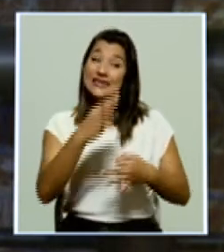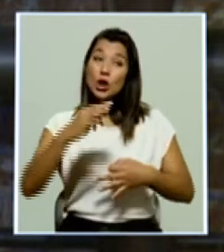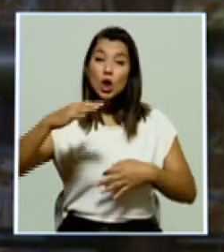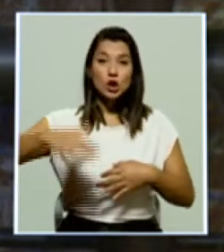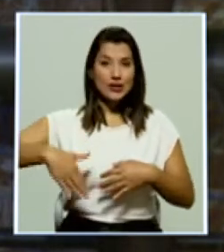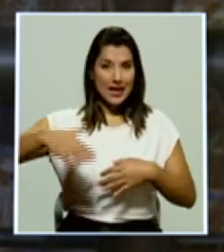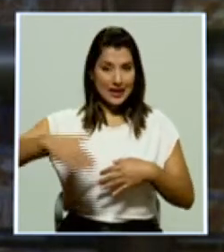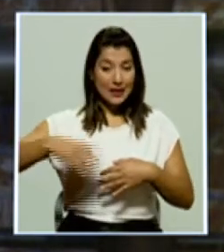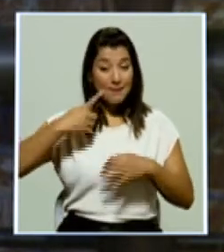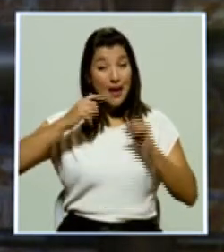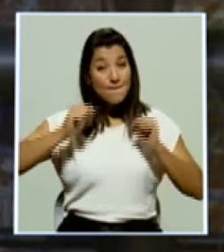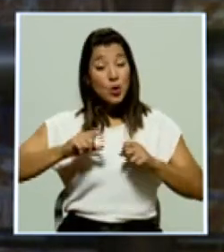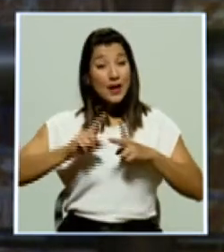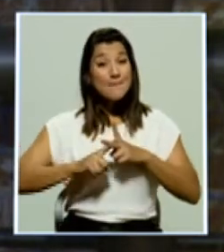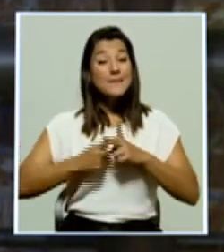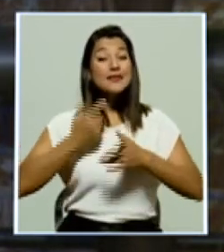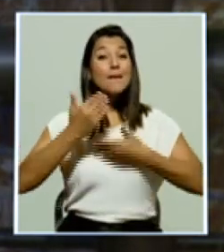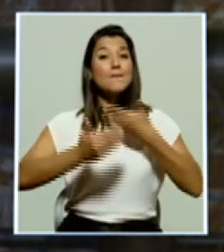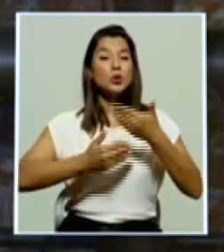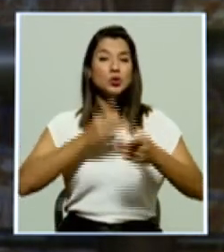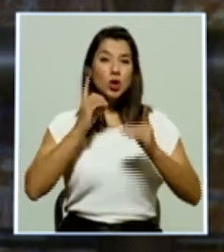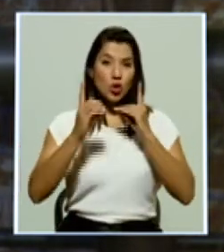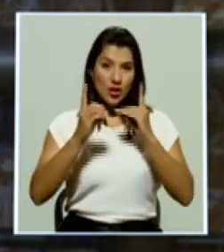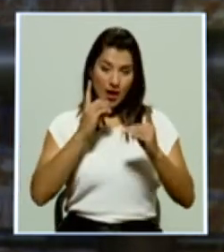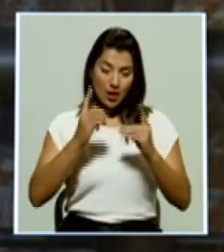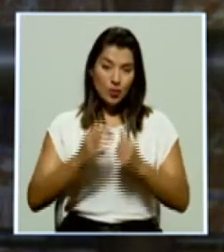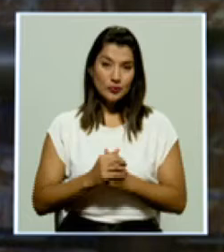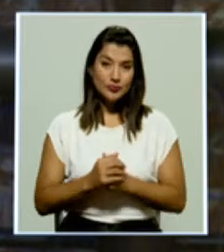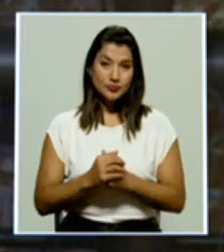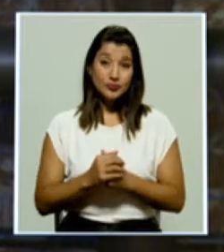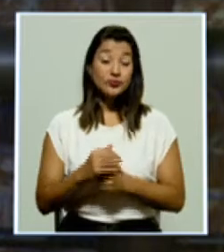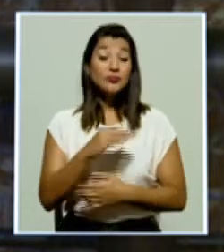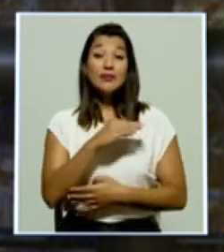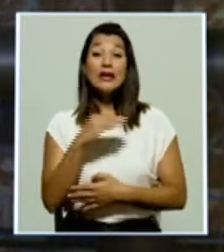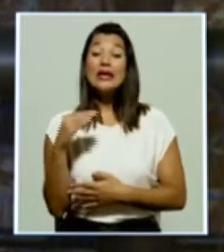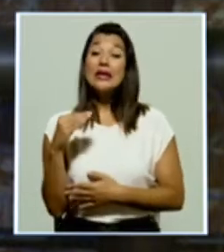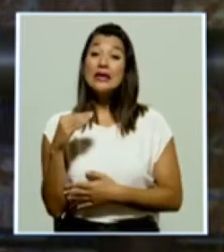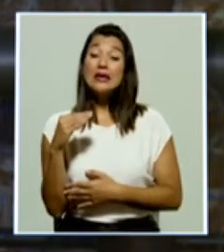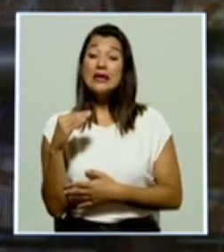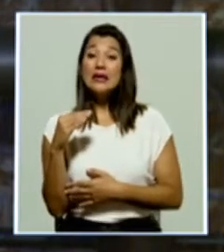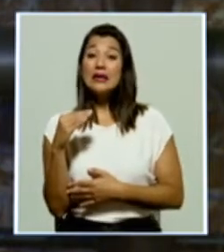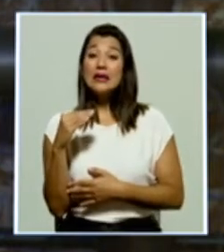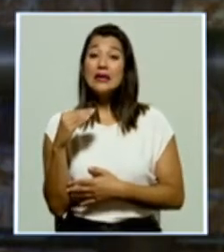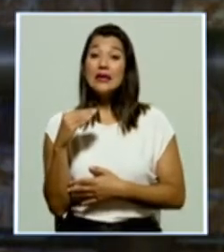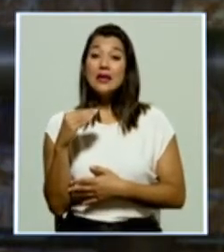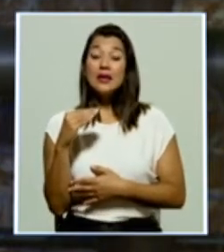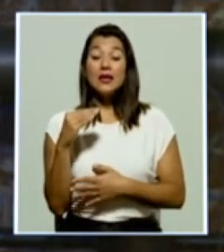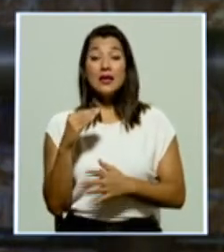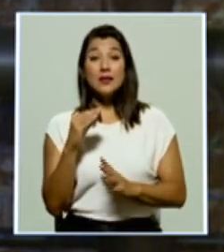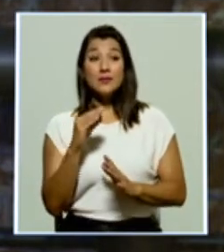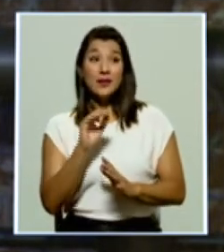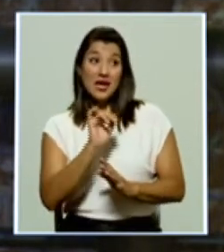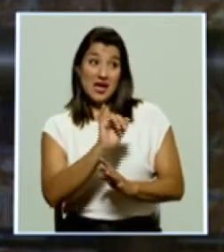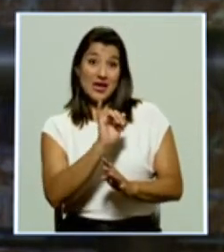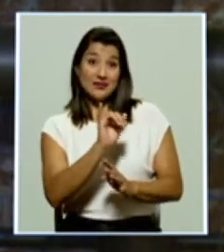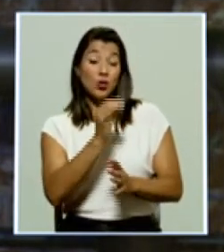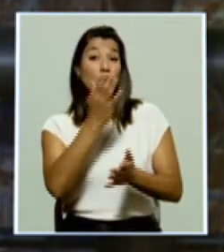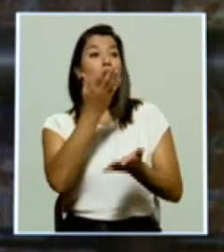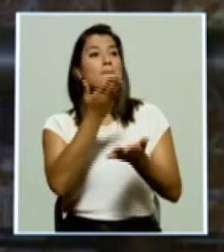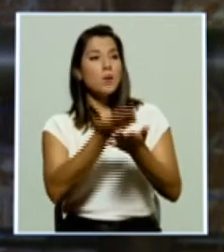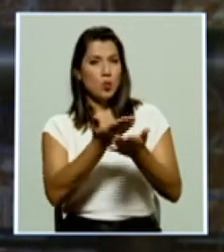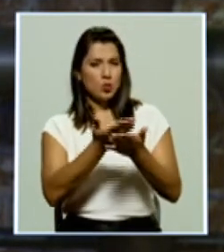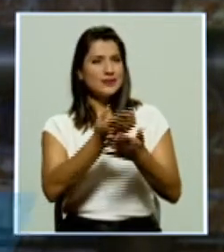para arrancar este proceso y que aunque era una propuesta en la dirección